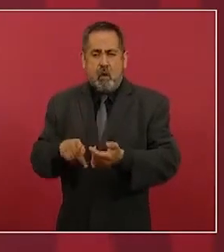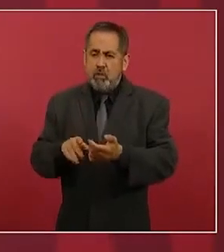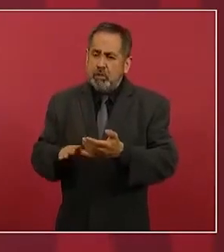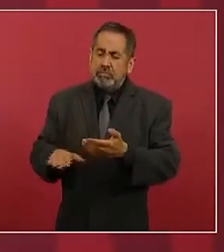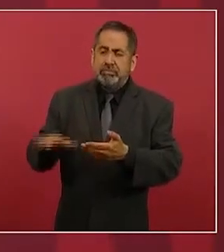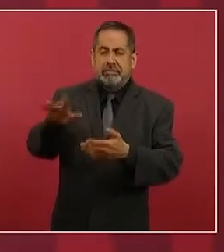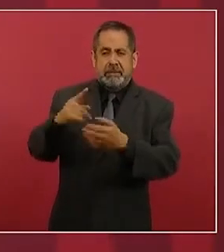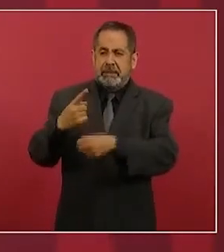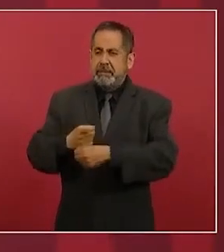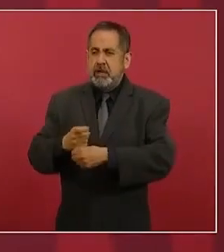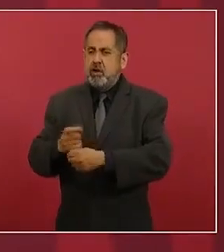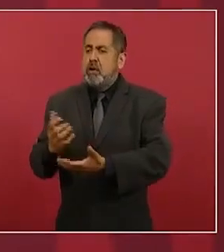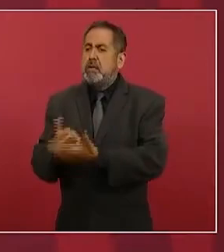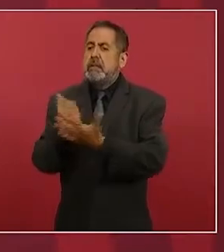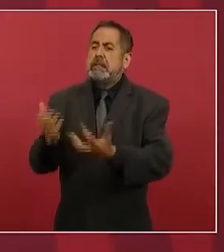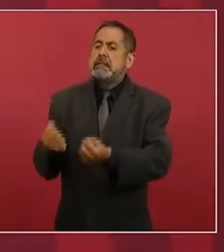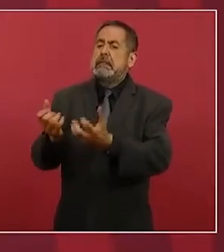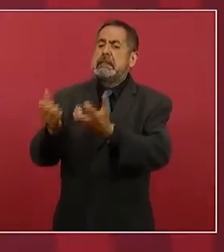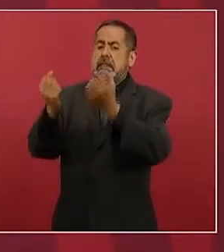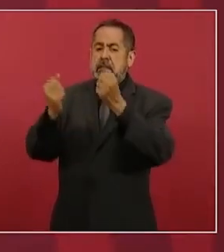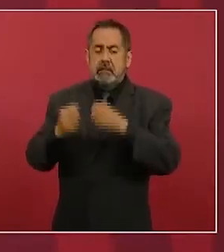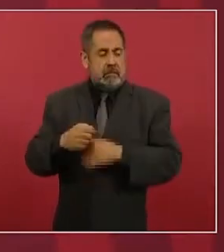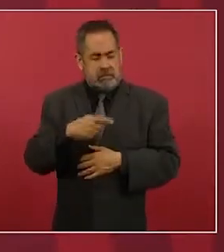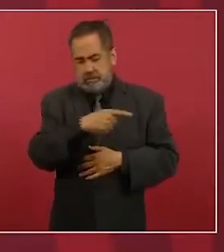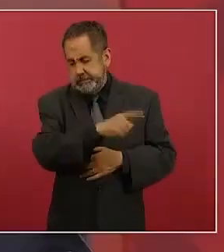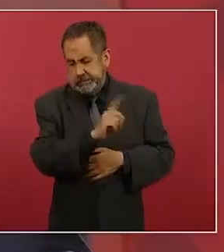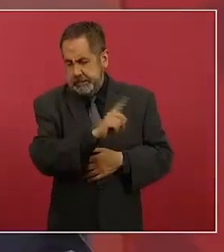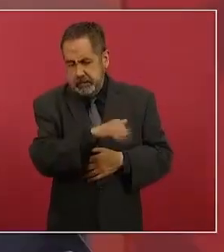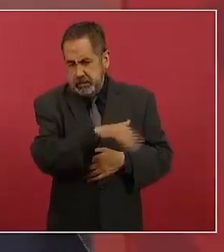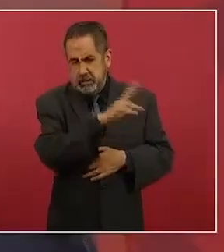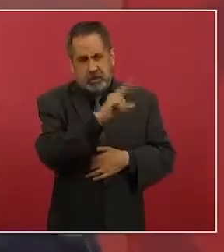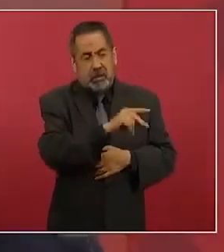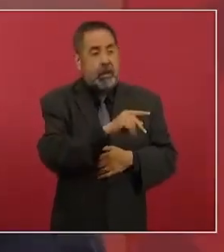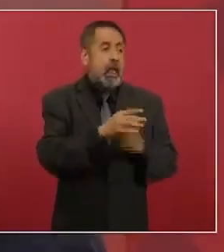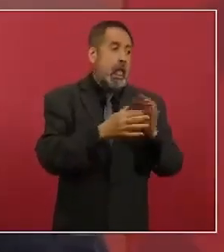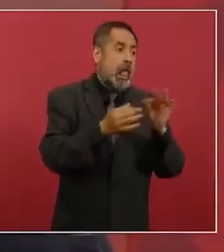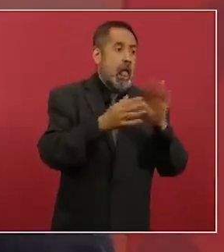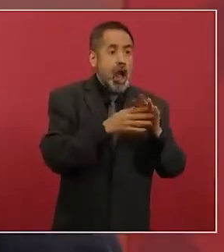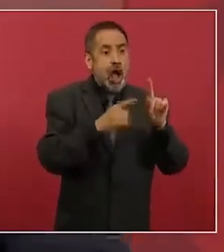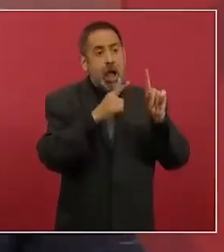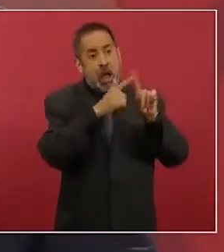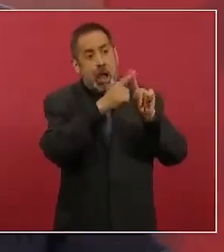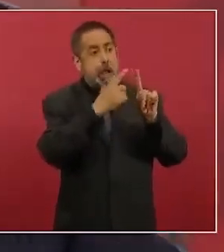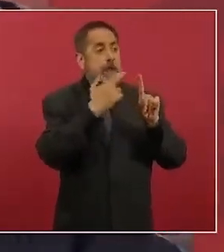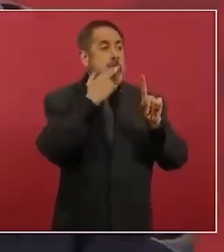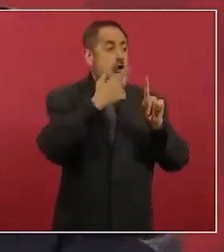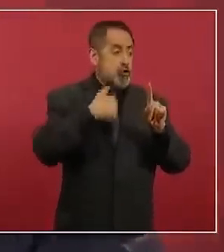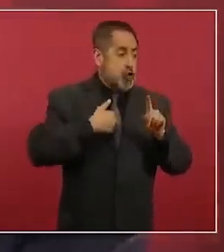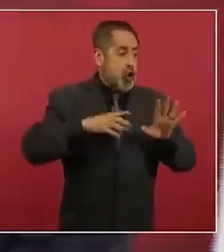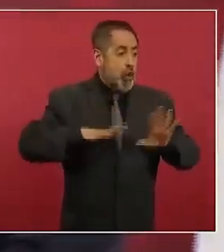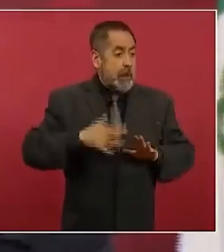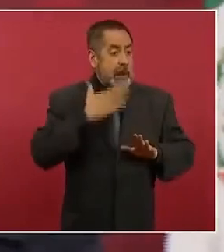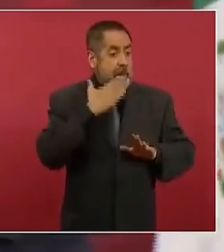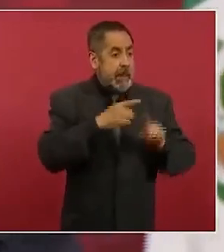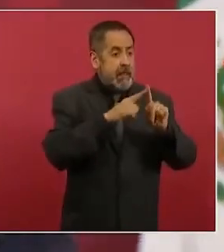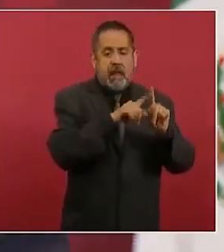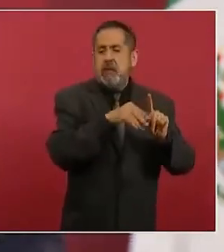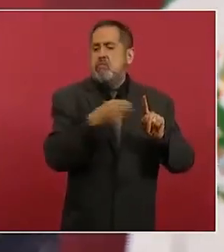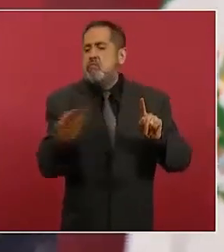váyanse con su cuento a otro lado de que si llueve fuerte arriba, gotea